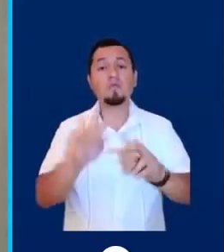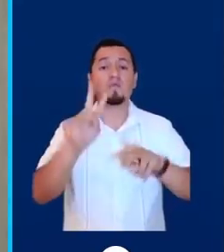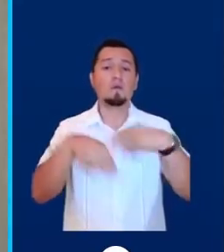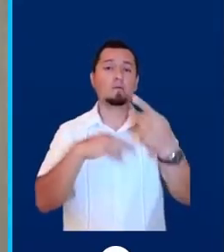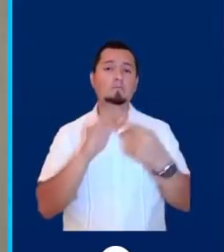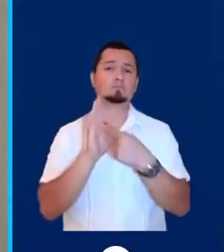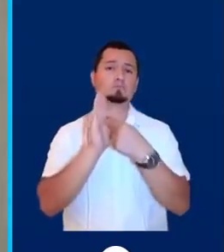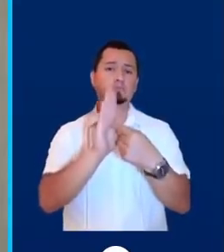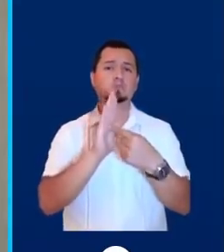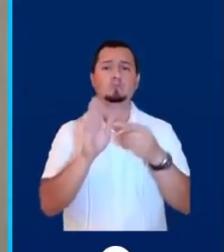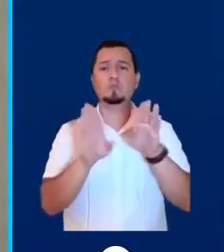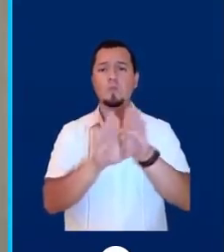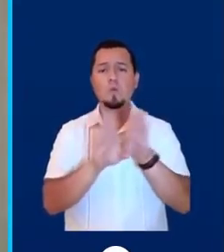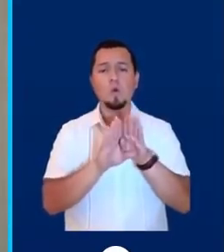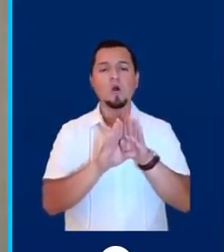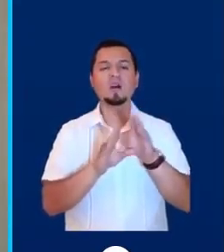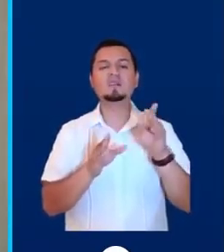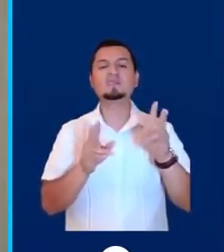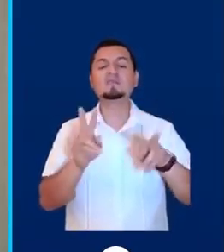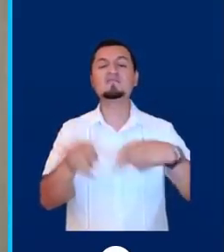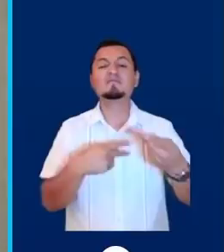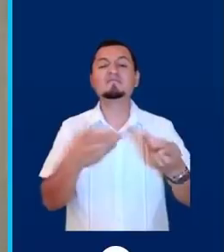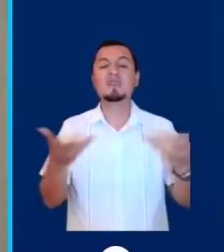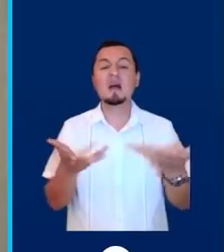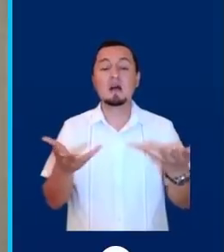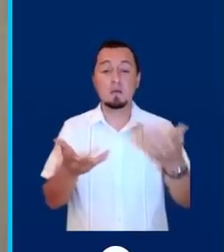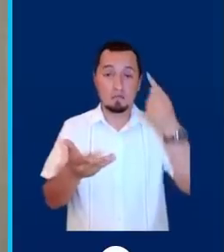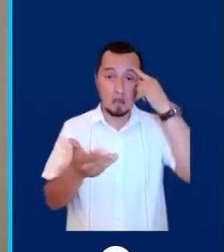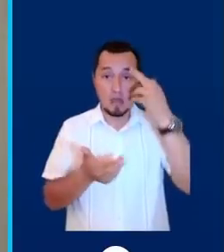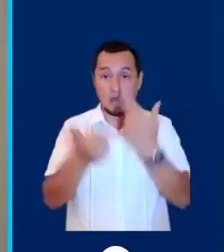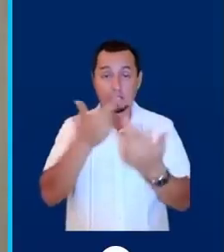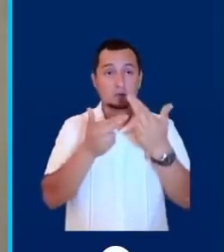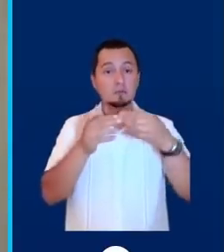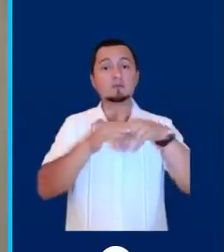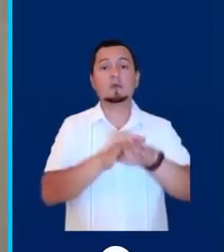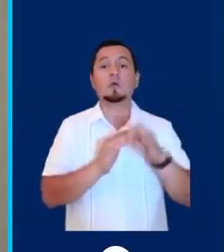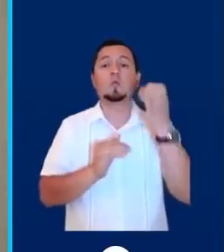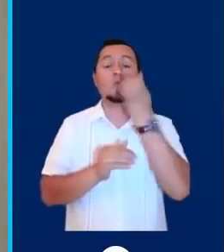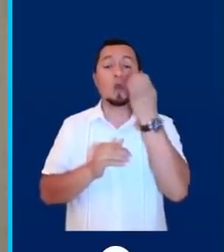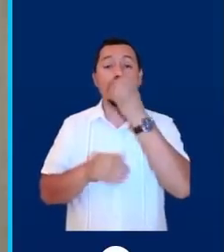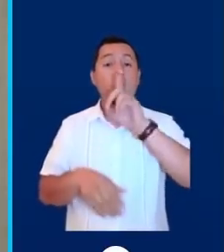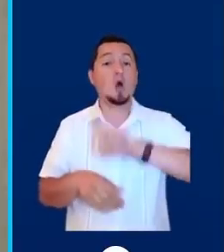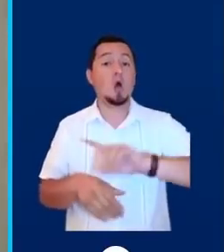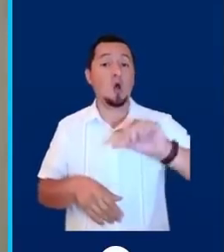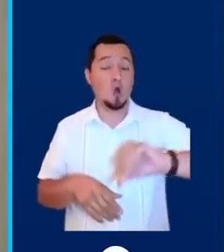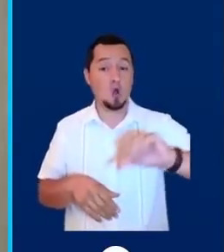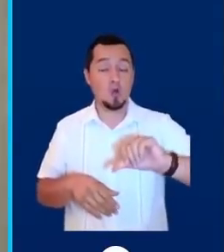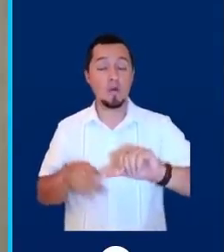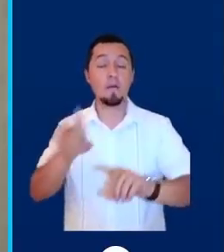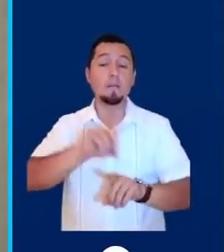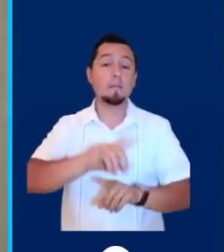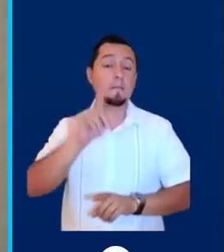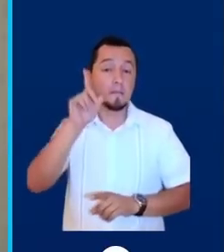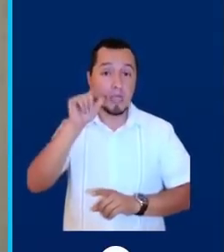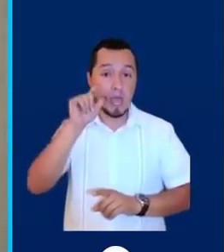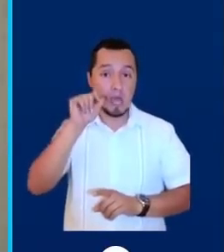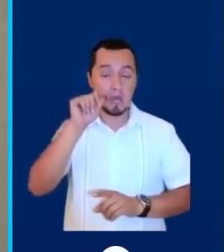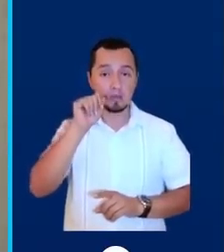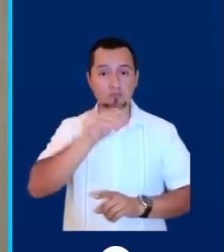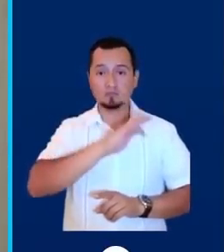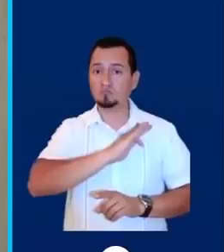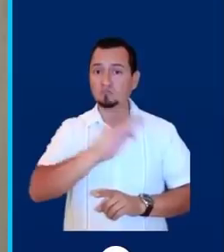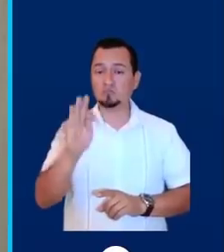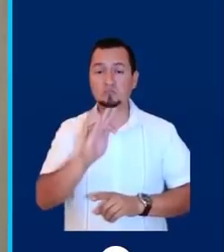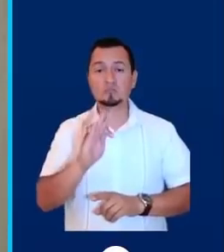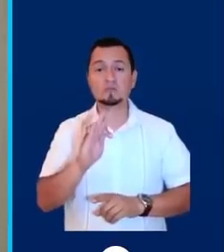presentar la estrategia y la ruta para el regreso a la presencialidad el día de hoy. Mañana